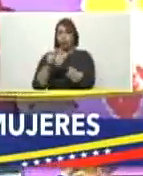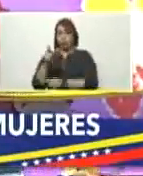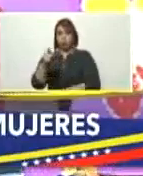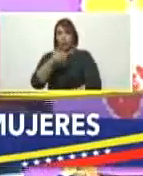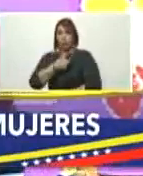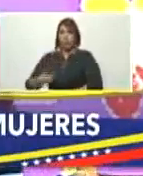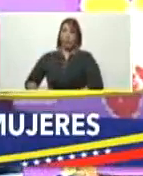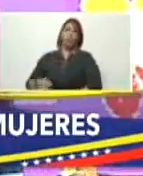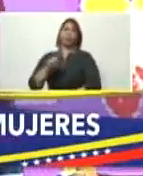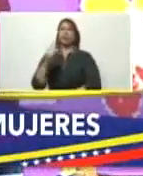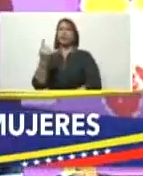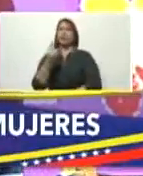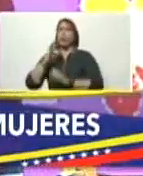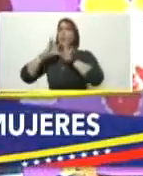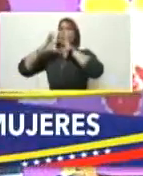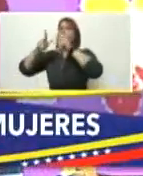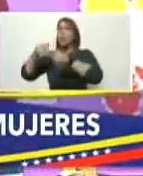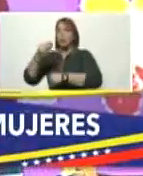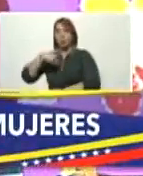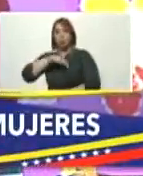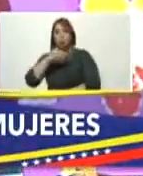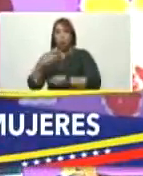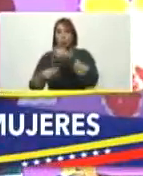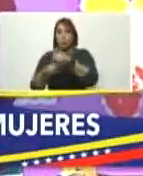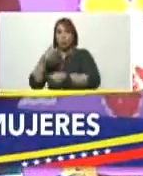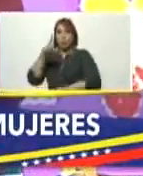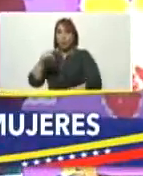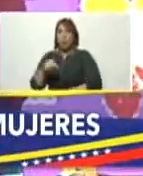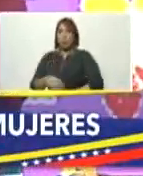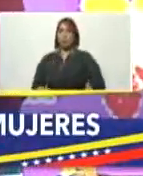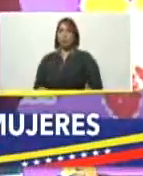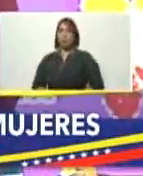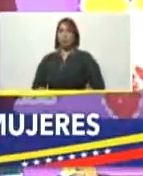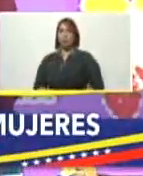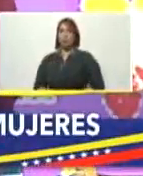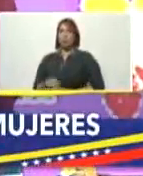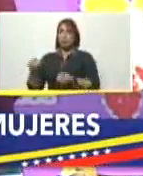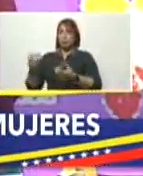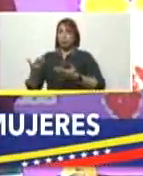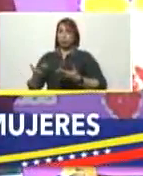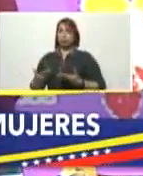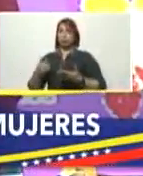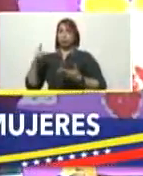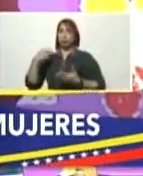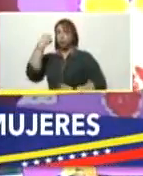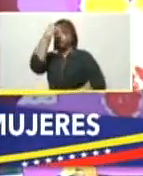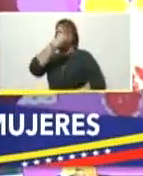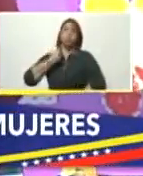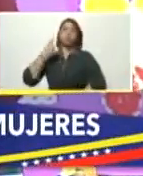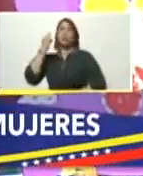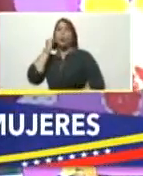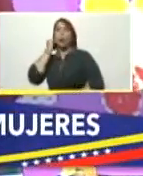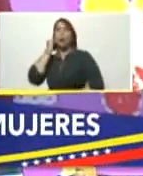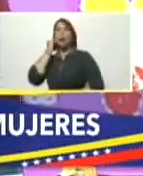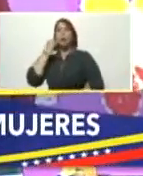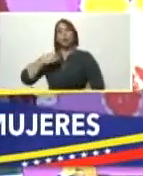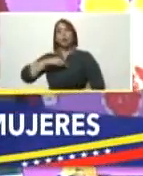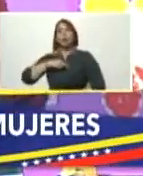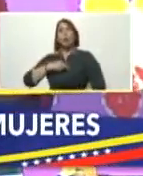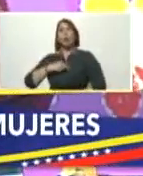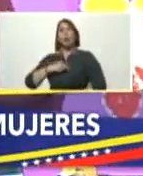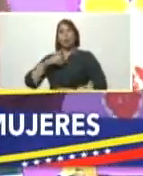no solo para comentarle lo que vamos a hacer, sino para que nos viera las caras a las mujeres que estamos decididas a